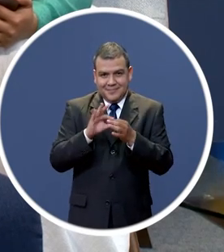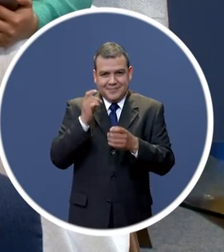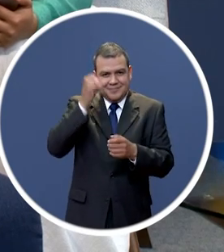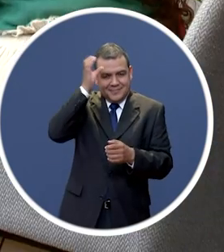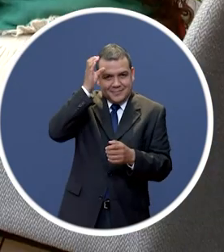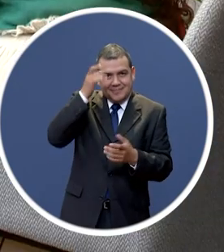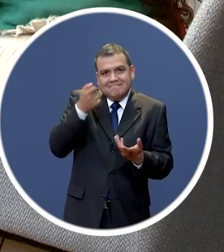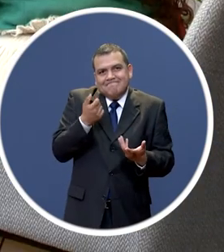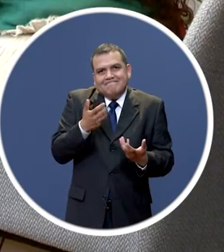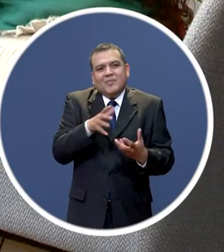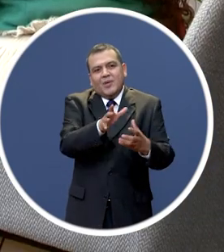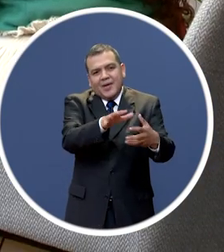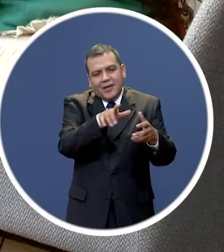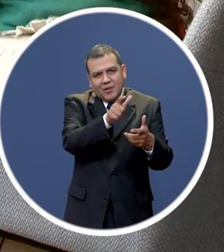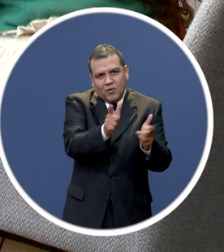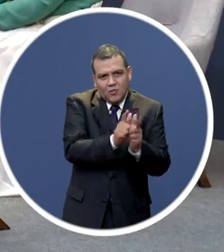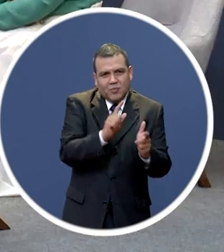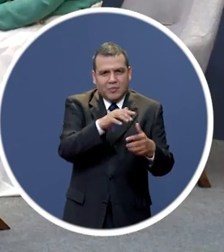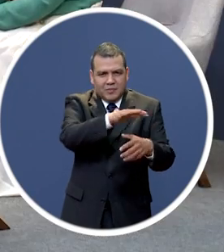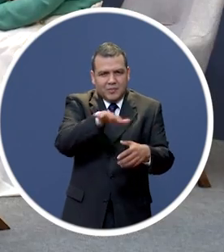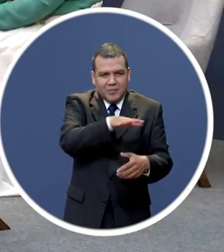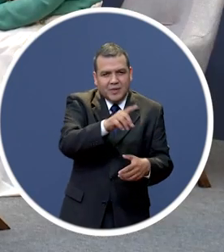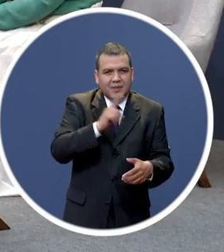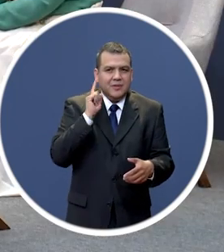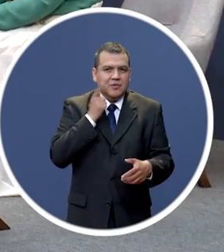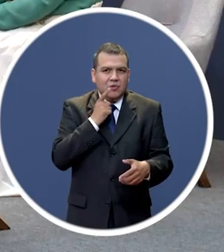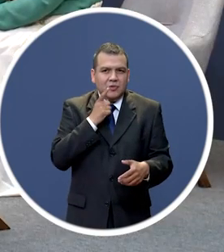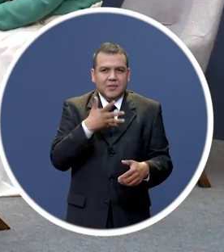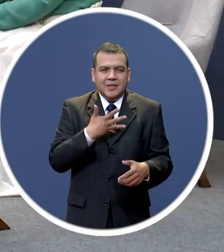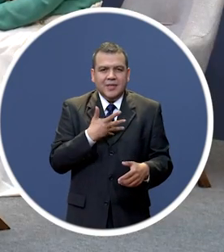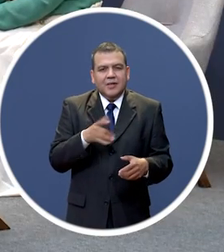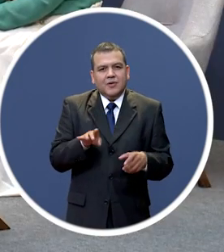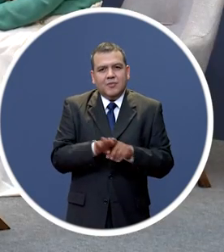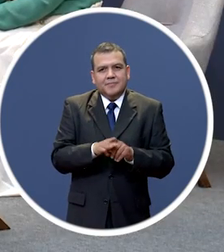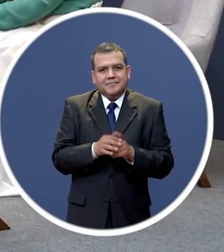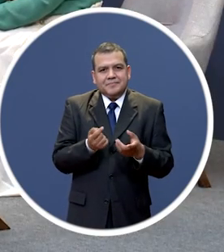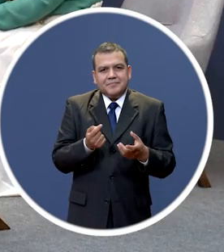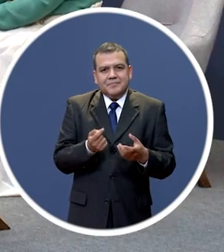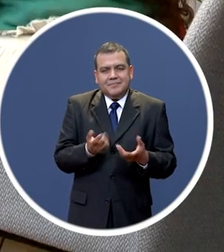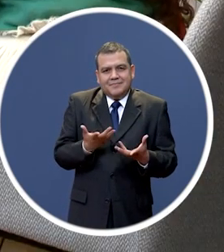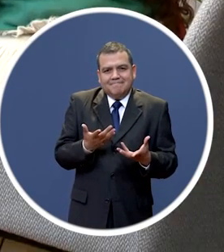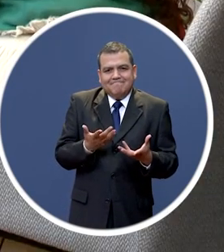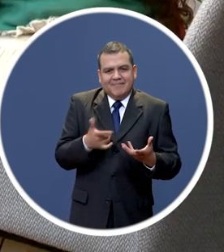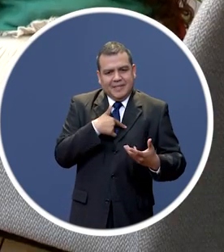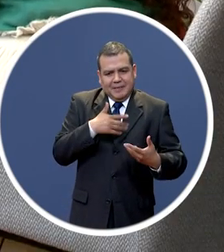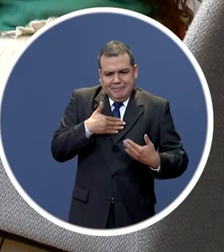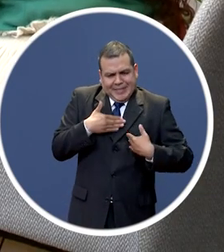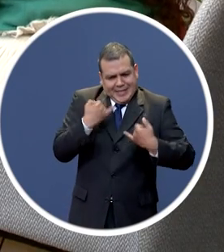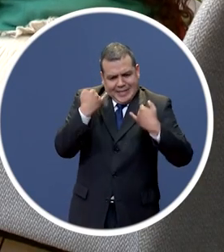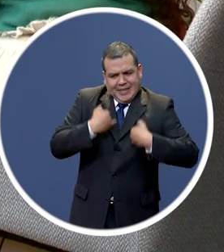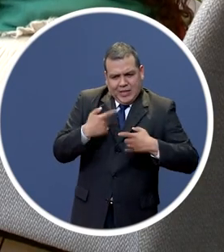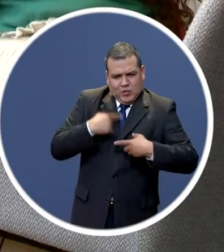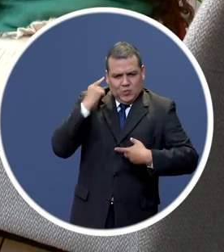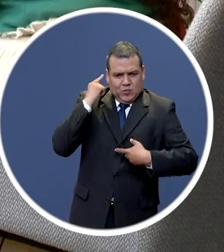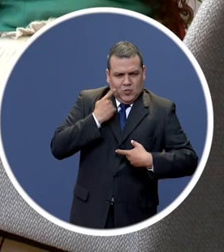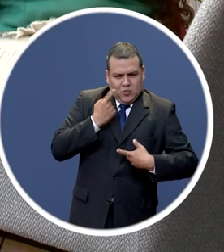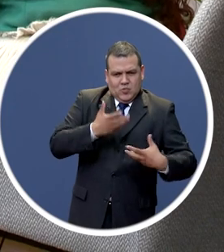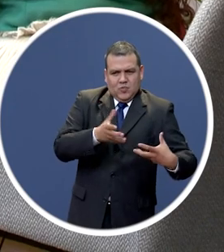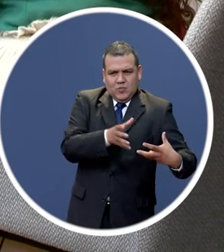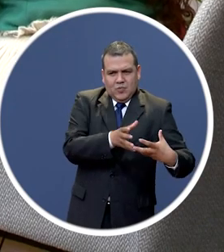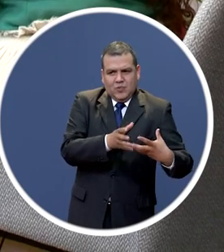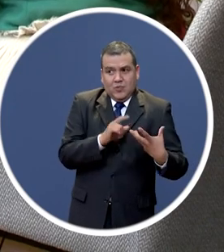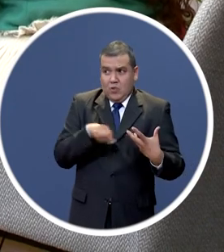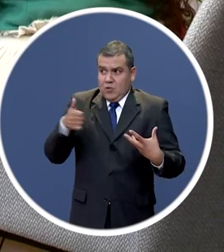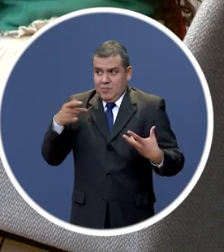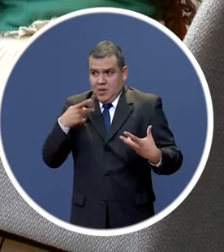hay una comunidad muy particular que quizás en cierto modo es un poquito celosos, digamos, de su identidad. Bien.